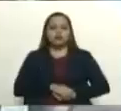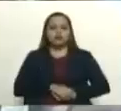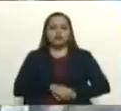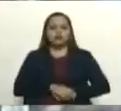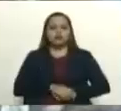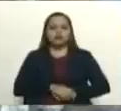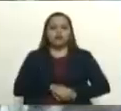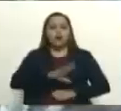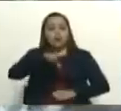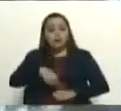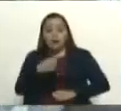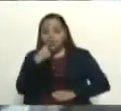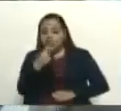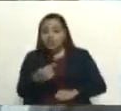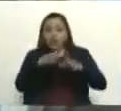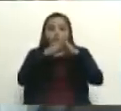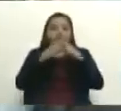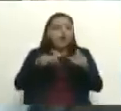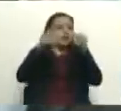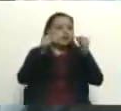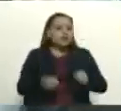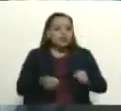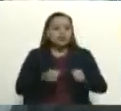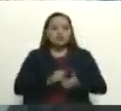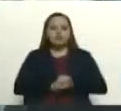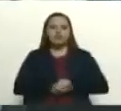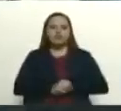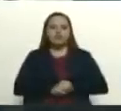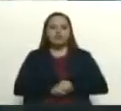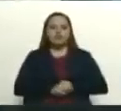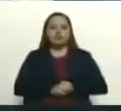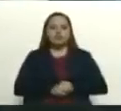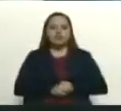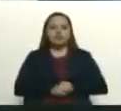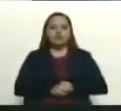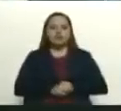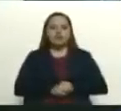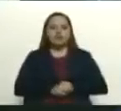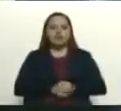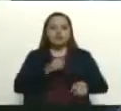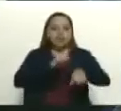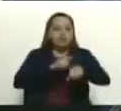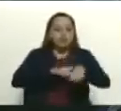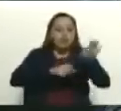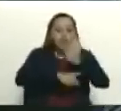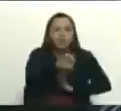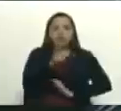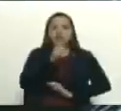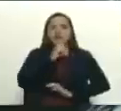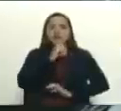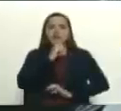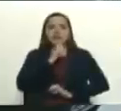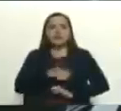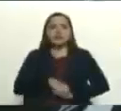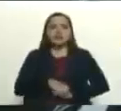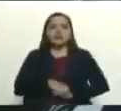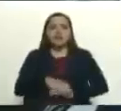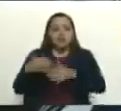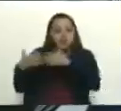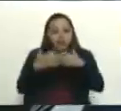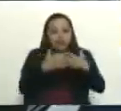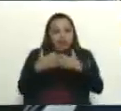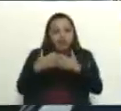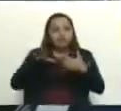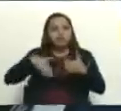Les puedo decir con toda seguridad que en los momentos más duros de su batalla por